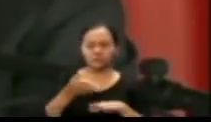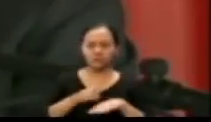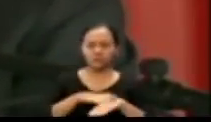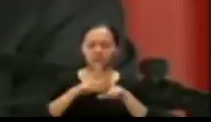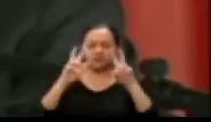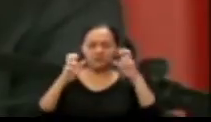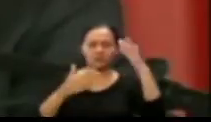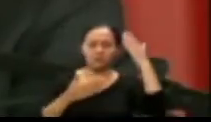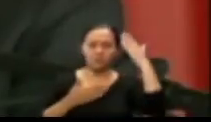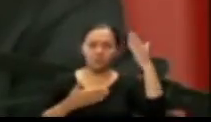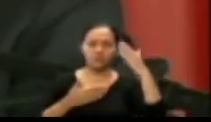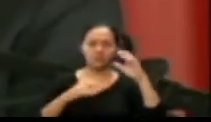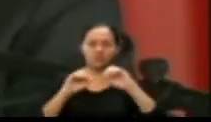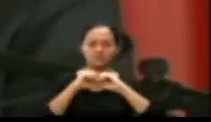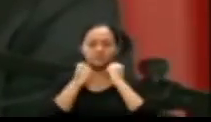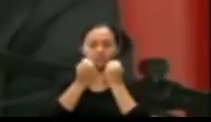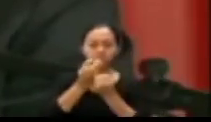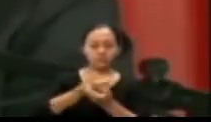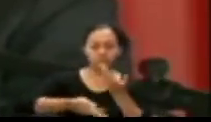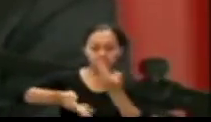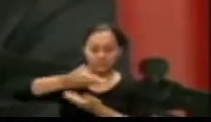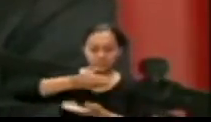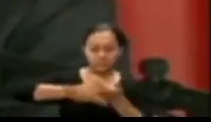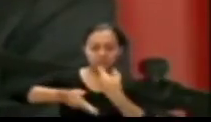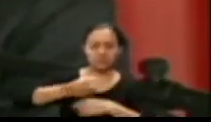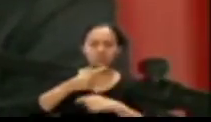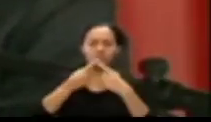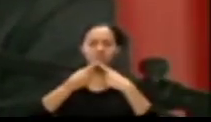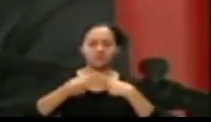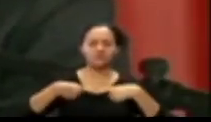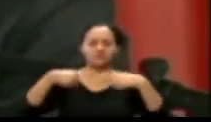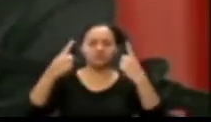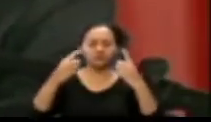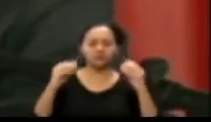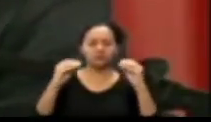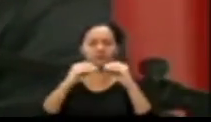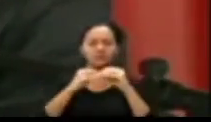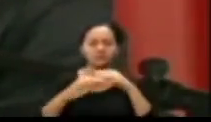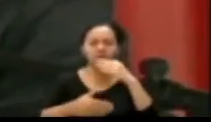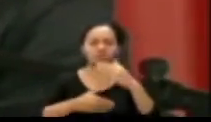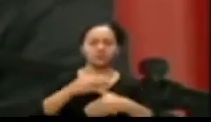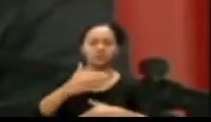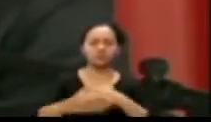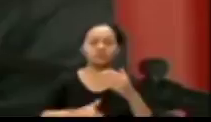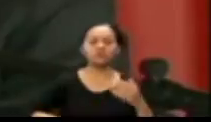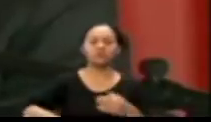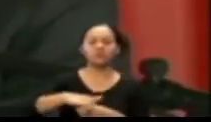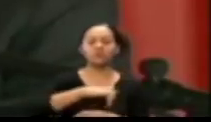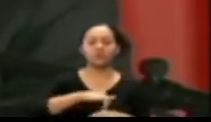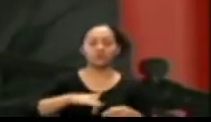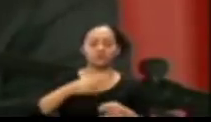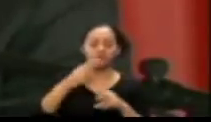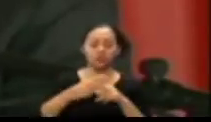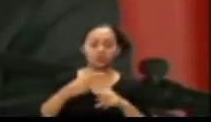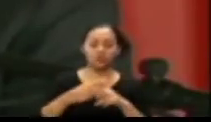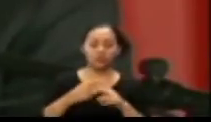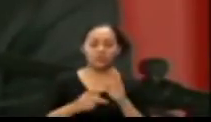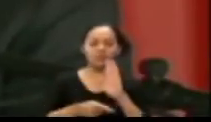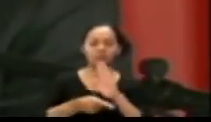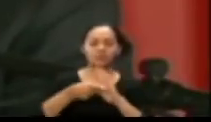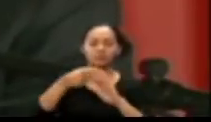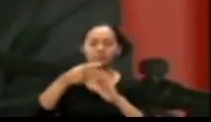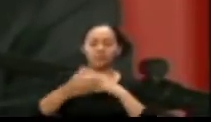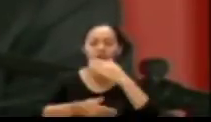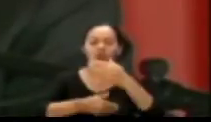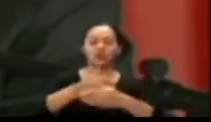la socialización y difusión de todo este proceso de las democracias que hoy son denominadas progresistas y que están